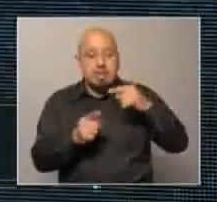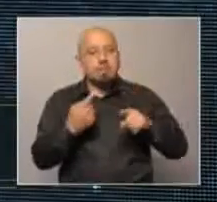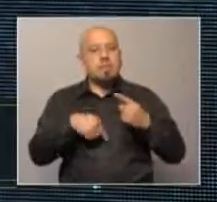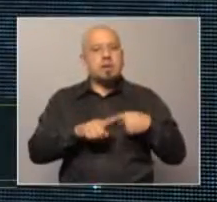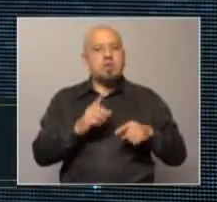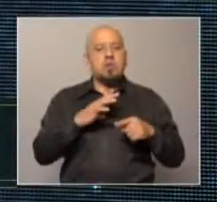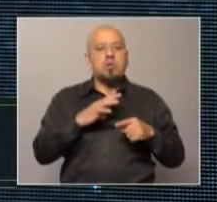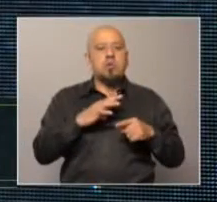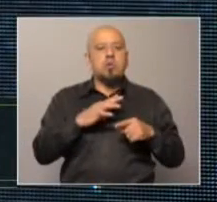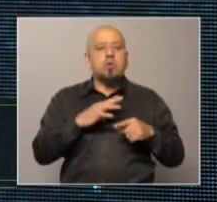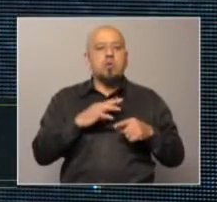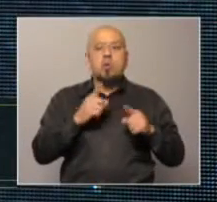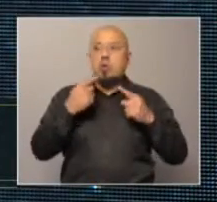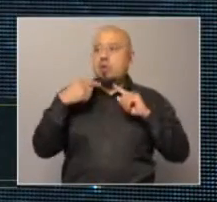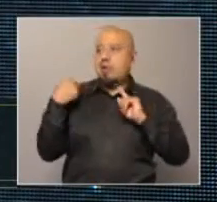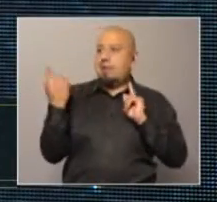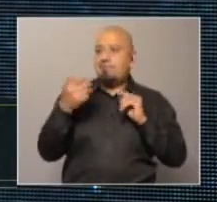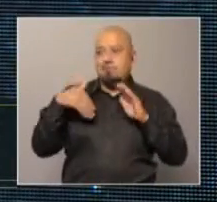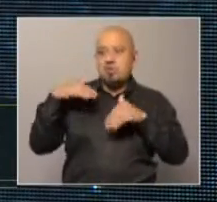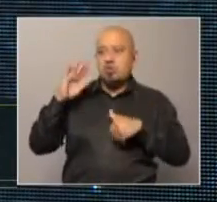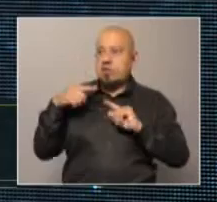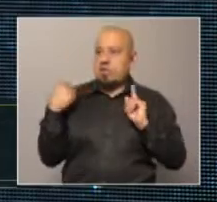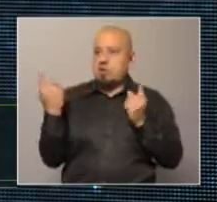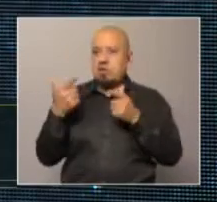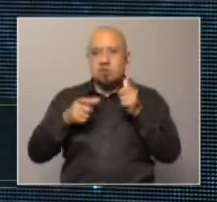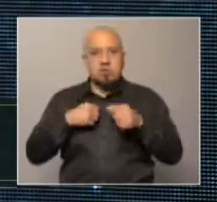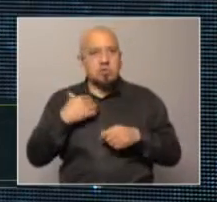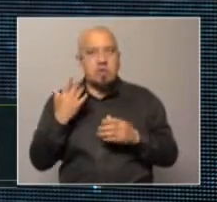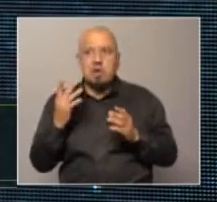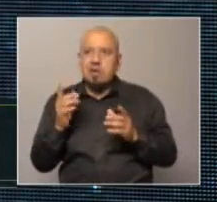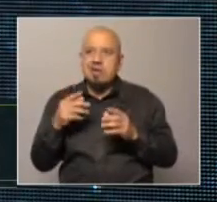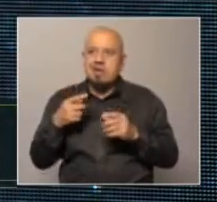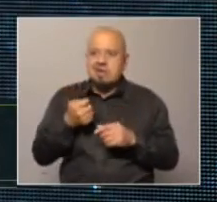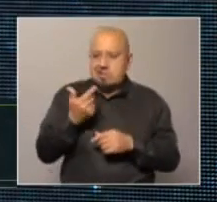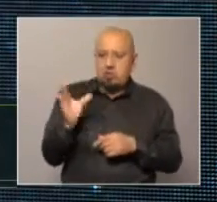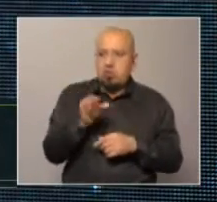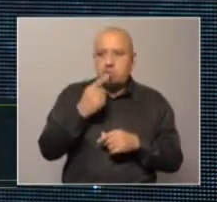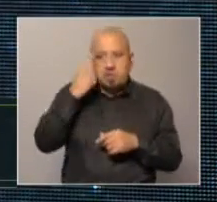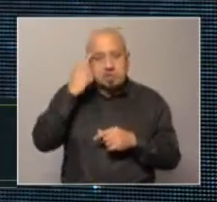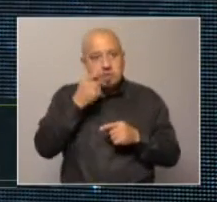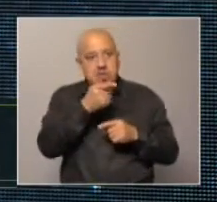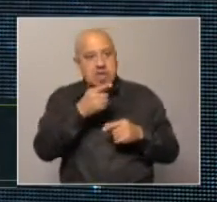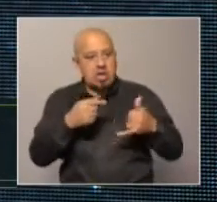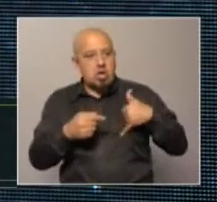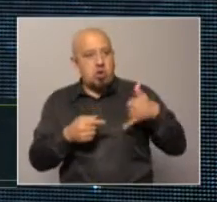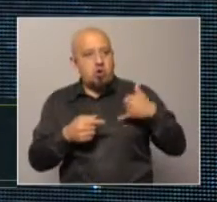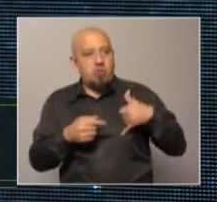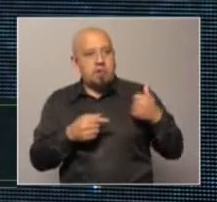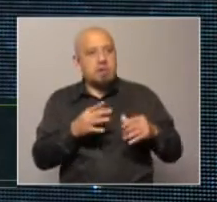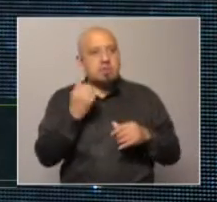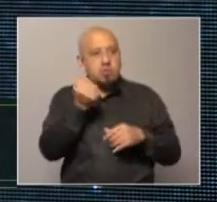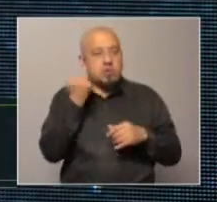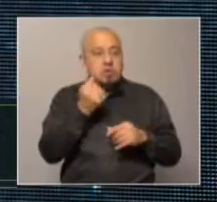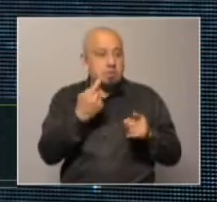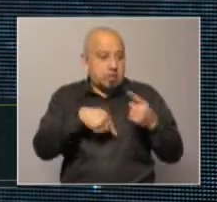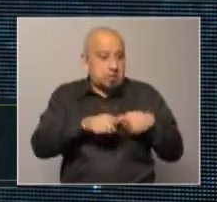percepción, tanto uh-huh. a nivel de la opinión pública como del sistema político, que es un problema importante los delitos cometidos por adolescentes en términos